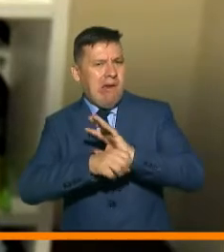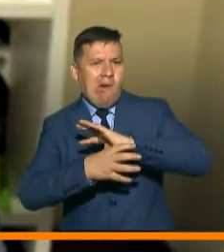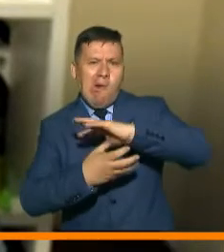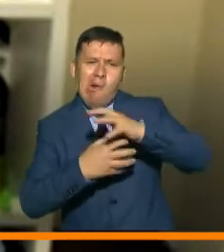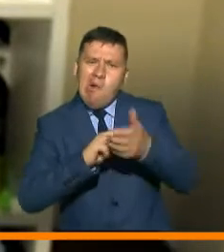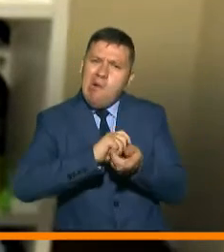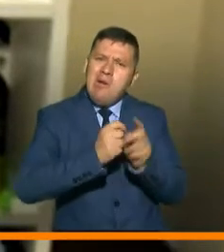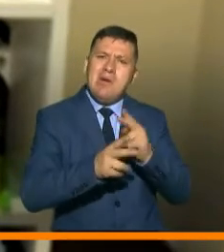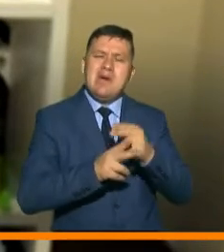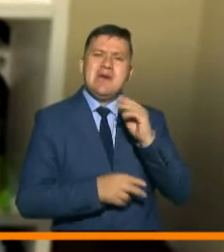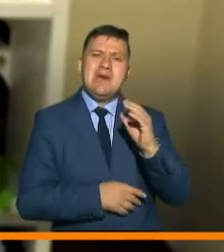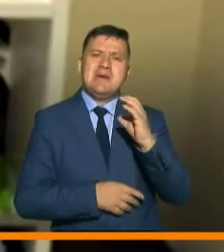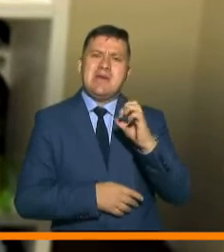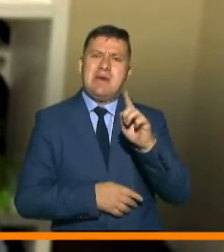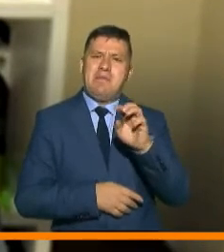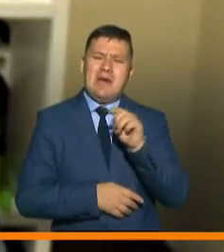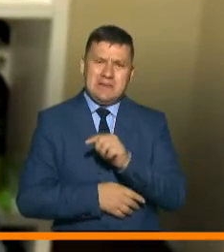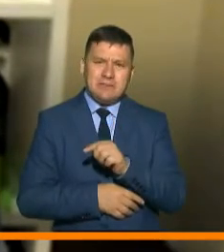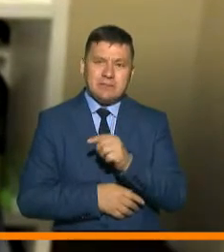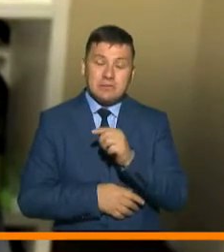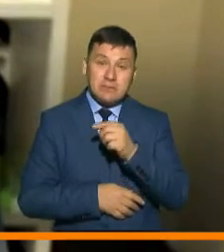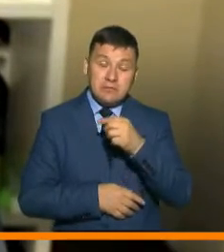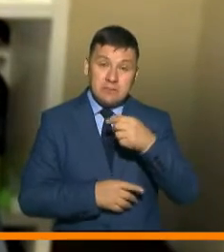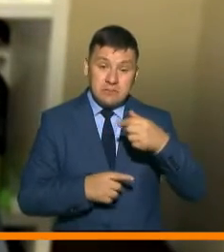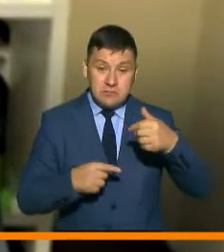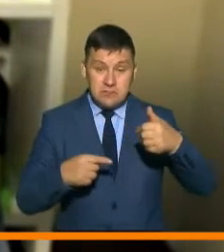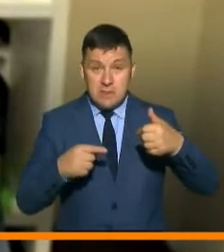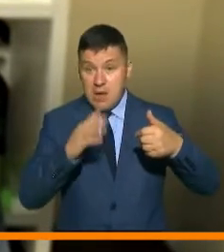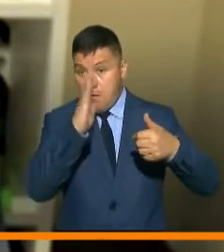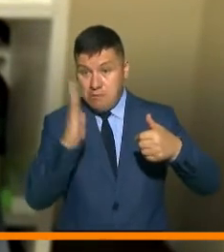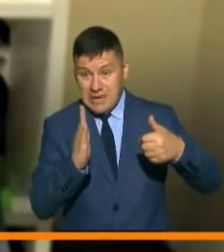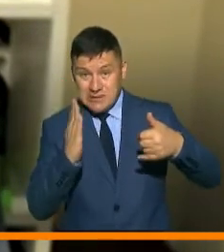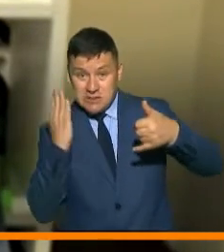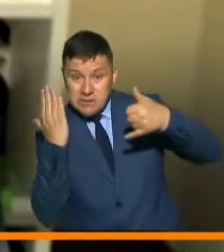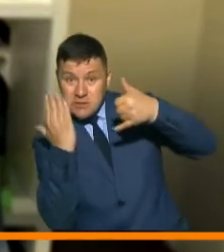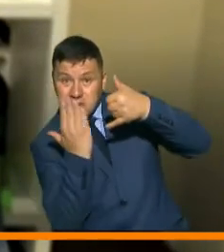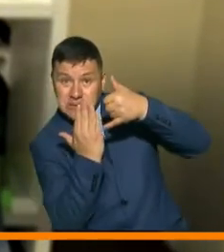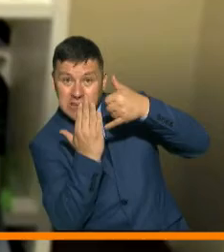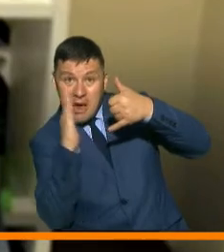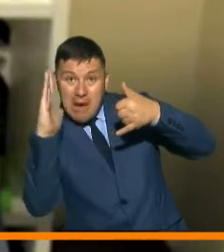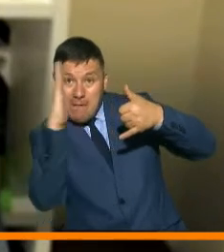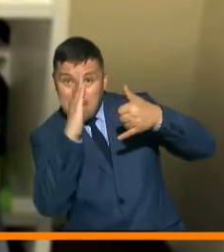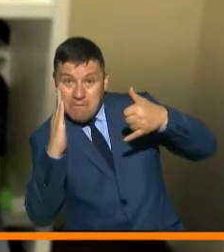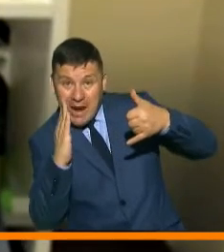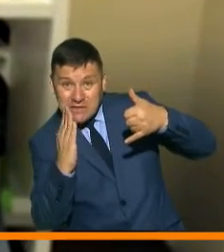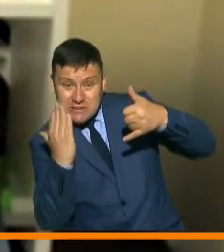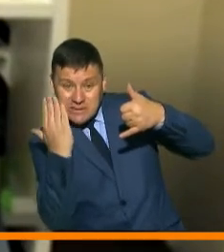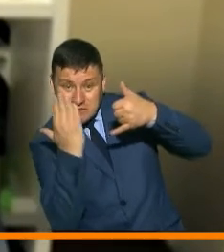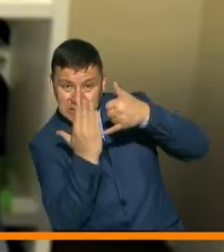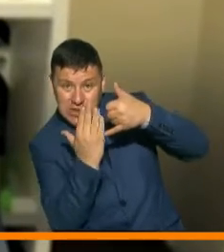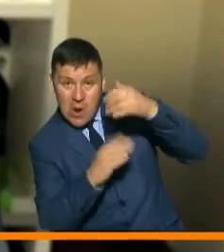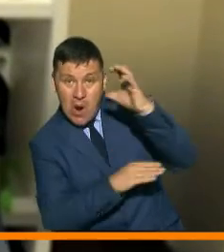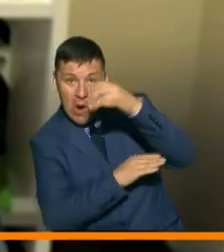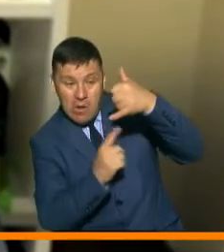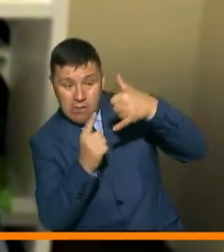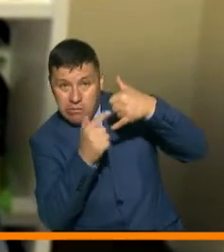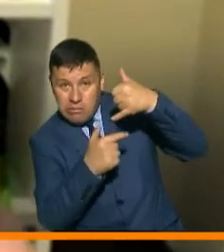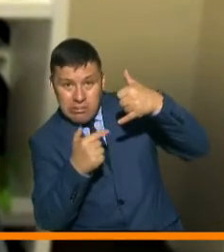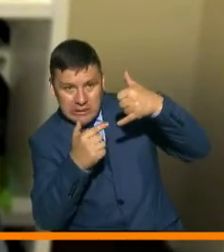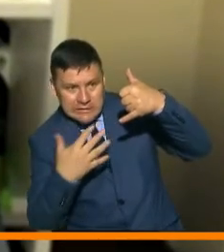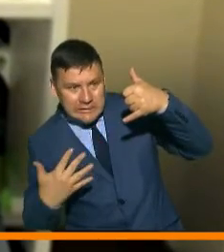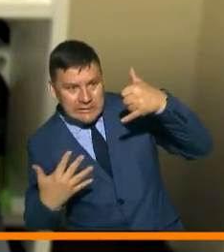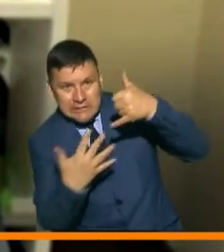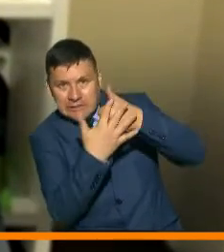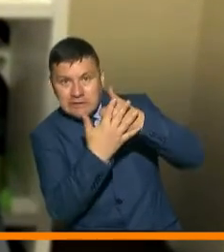descubierta por la primera vez ve amazonas de brasil es una variedad de que parece ser tener una capacidad de